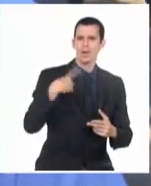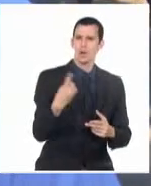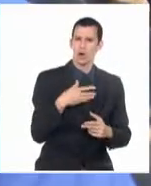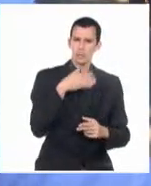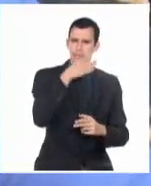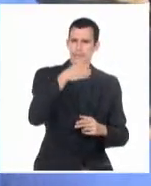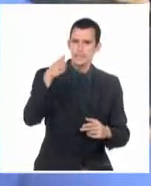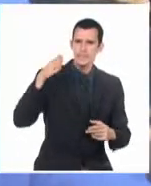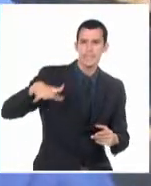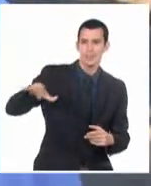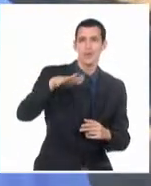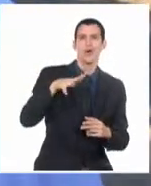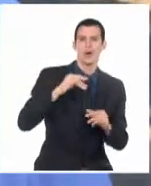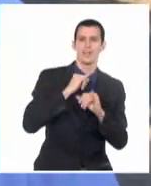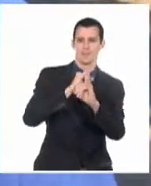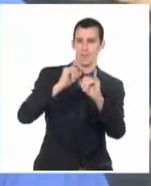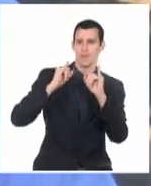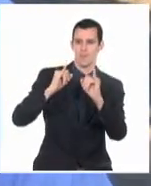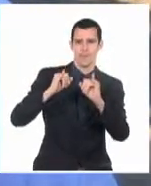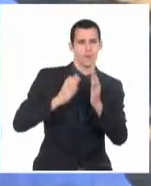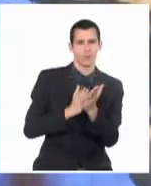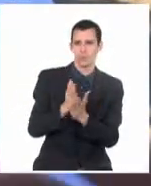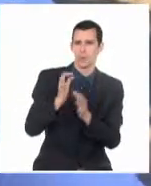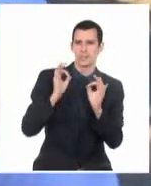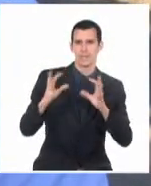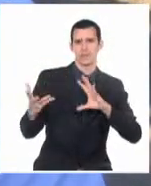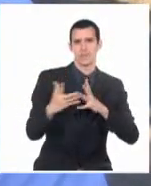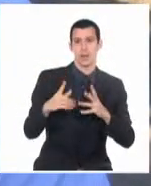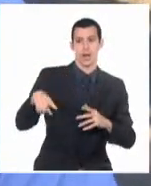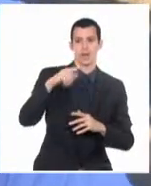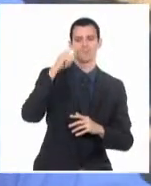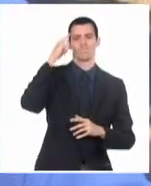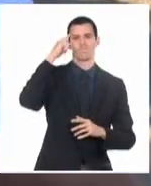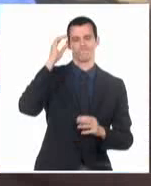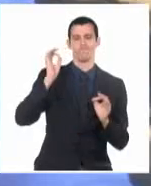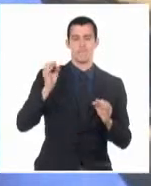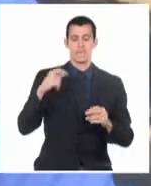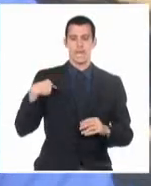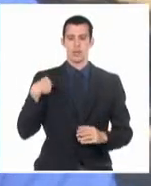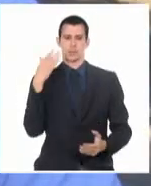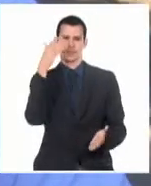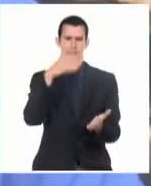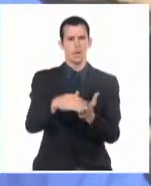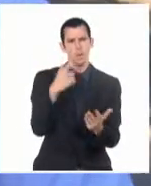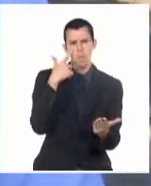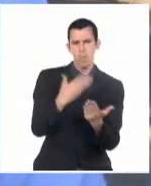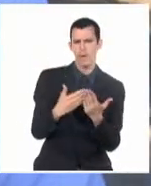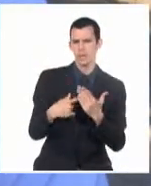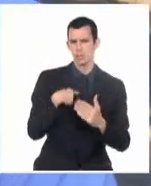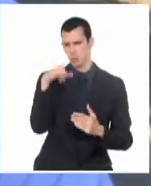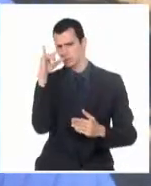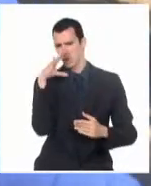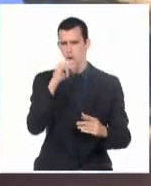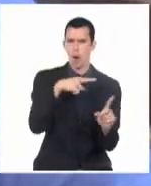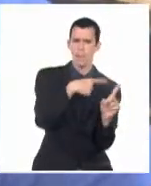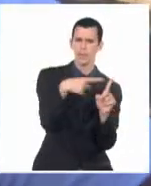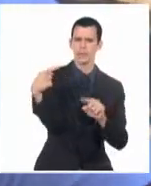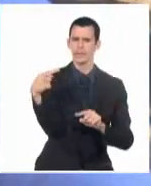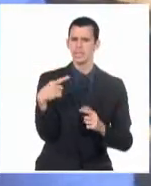que, por supuesto, la incorporación de las personas a hacerse la prueba, a conocer su diagnóstico, sea